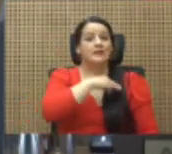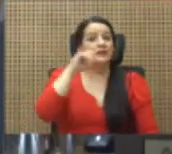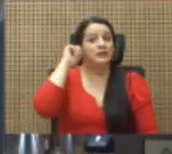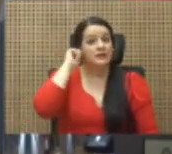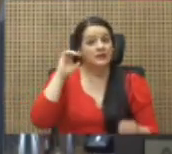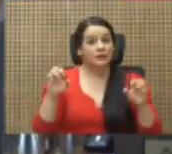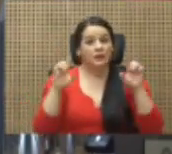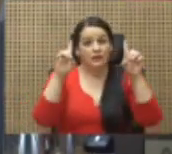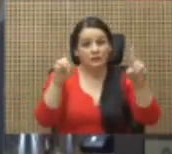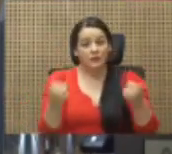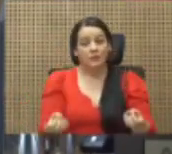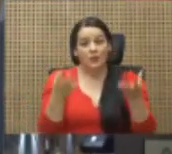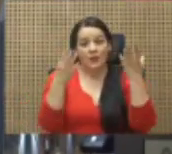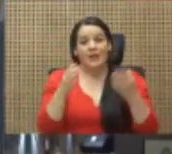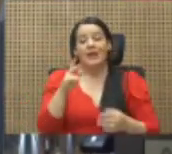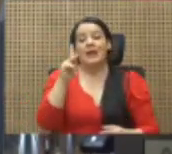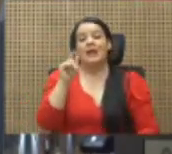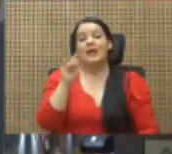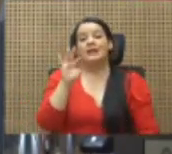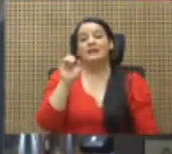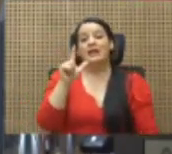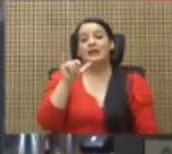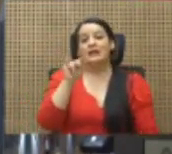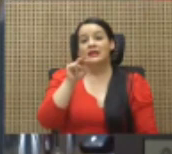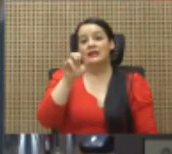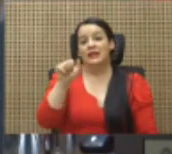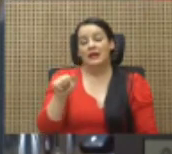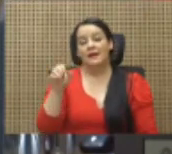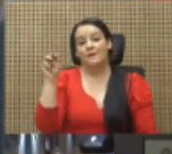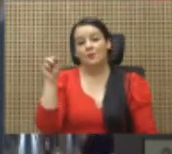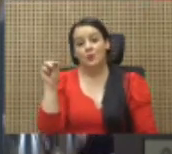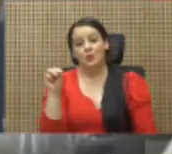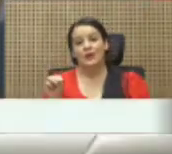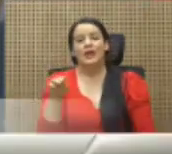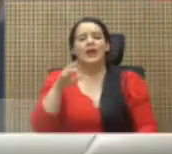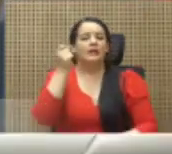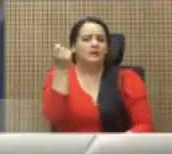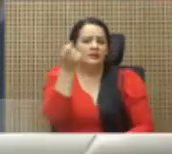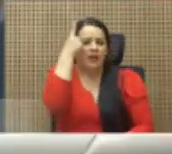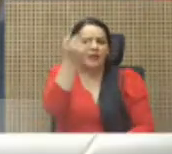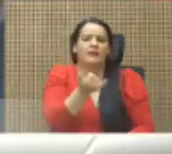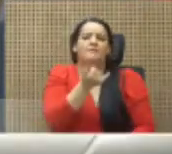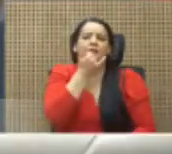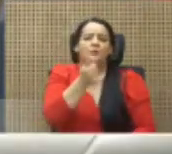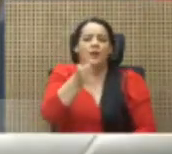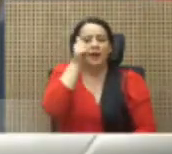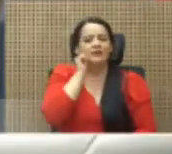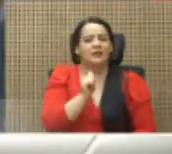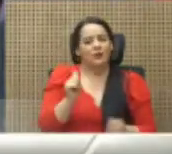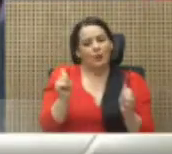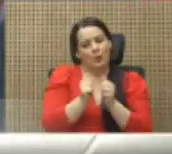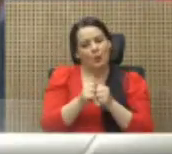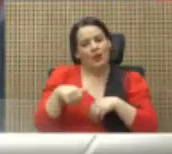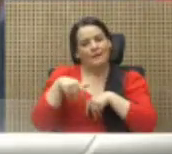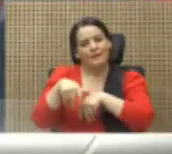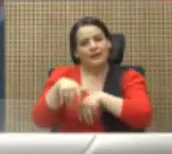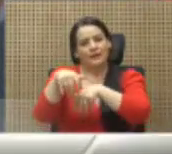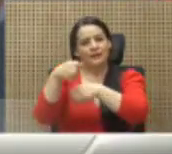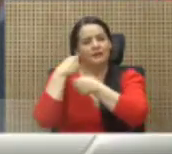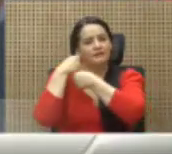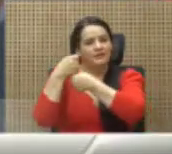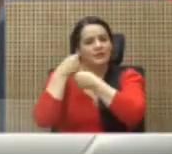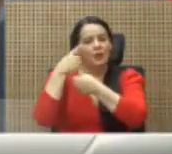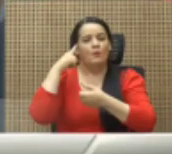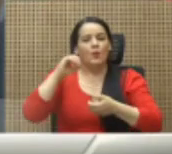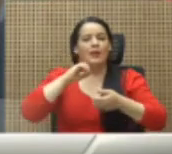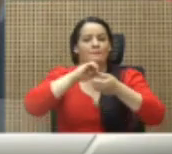doña Catarina Müller, a entender qué fue lo que pasó ayer con esta manifestación por el Pacto Nacional por